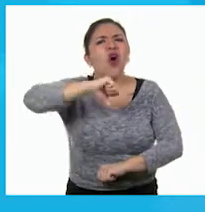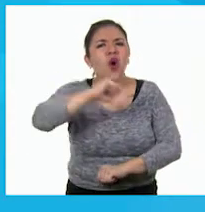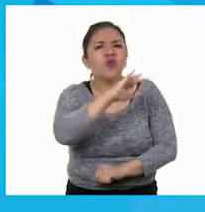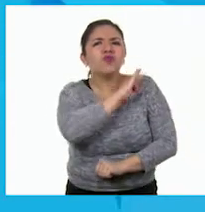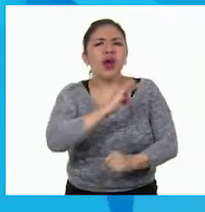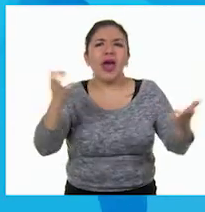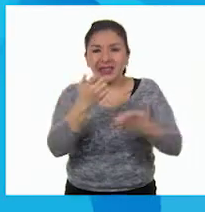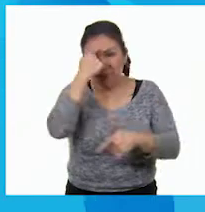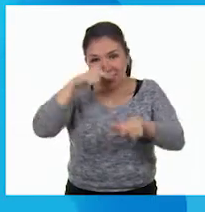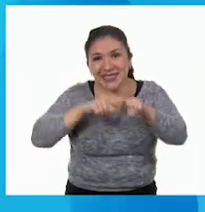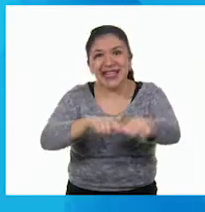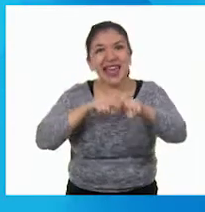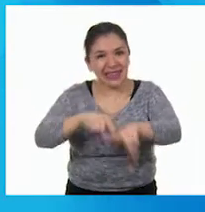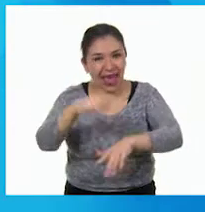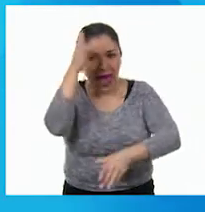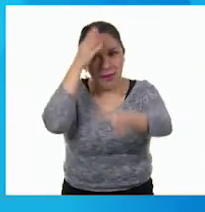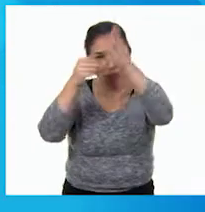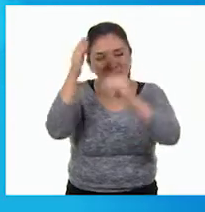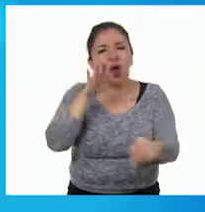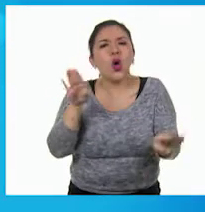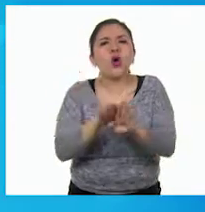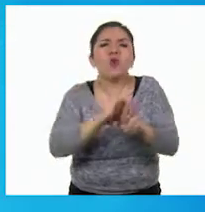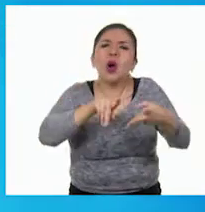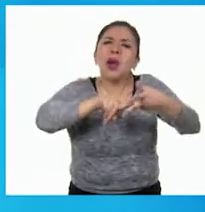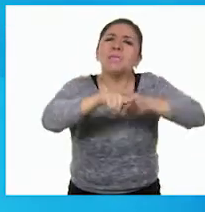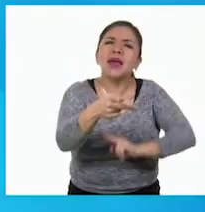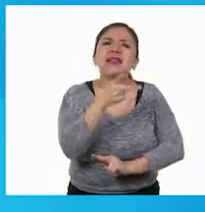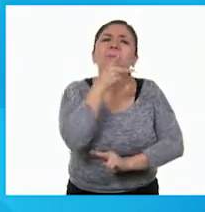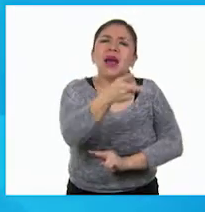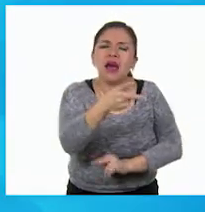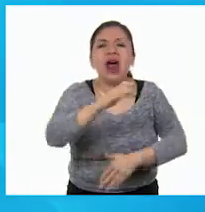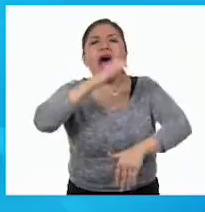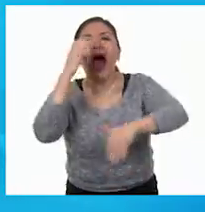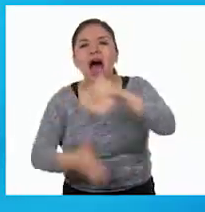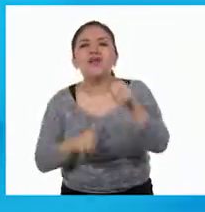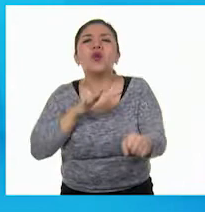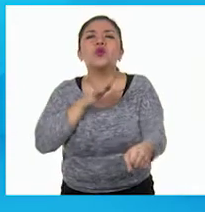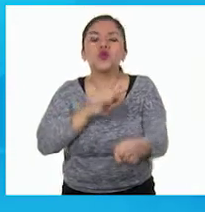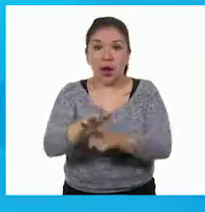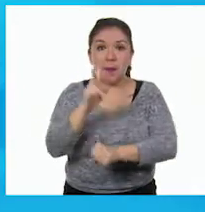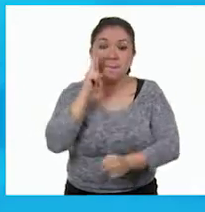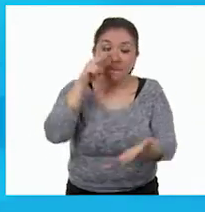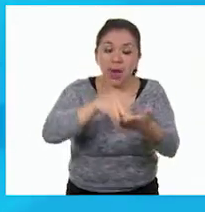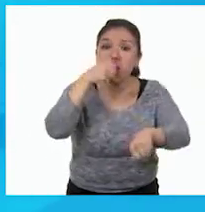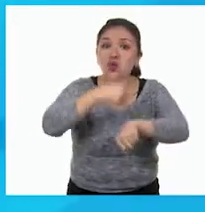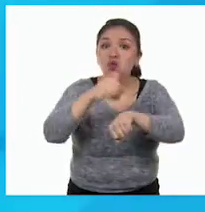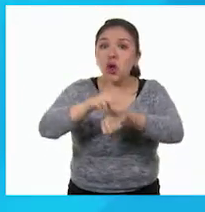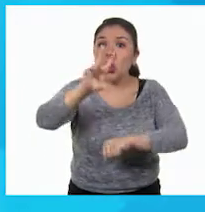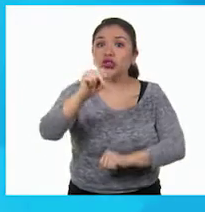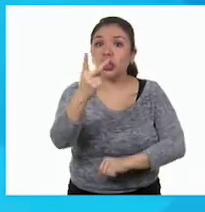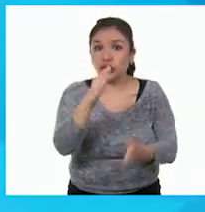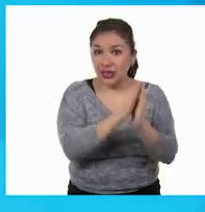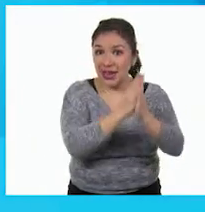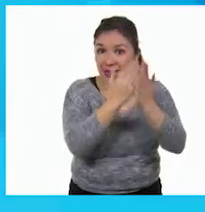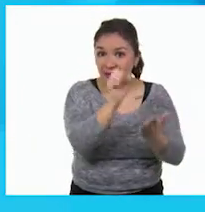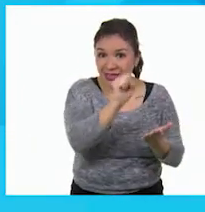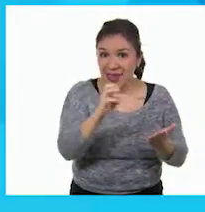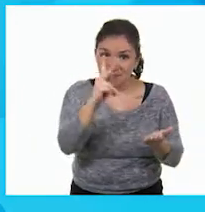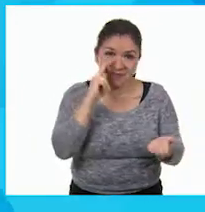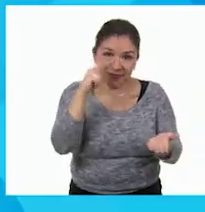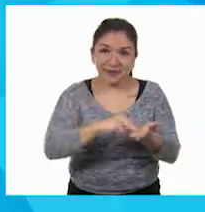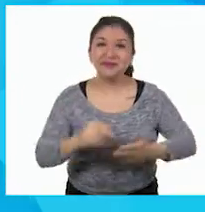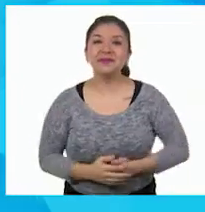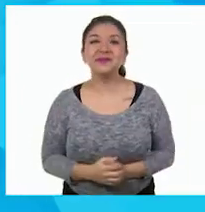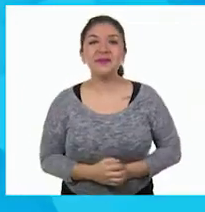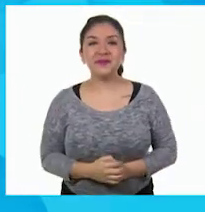y seguir aprendiendo de con cuáles se empieza y con cuáles se termina. Vamos a ver la página 82. A ver, vamos a